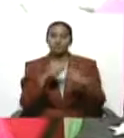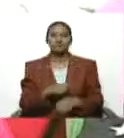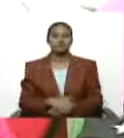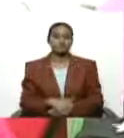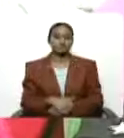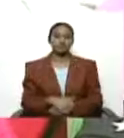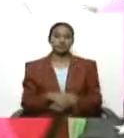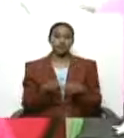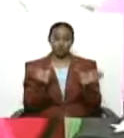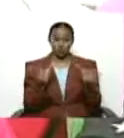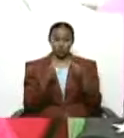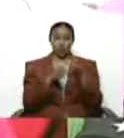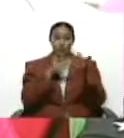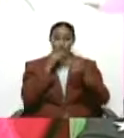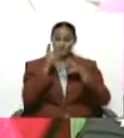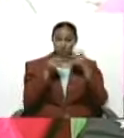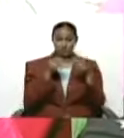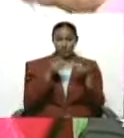que apoyan